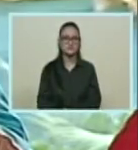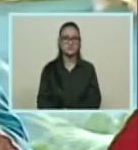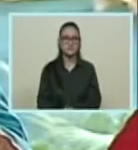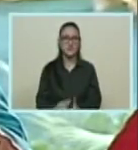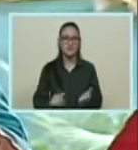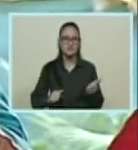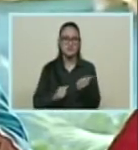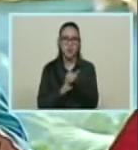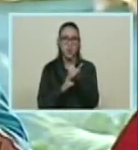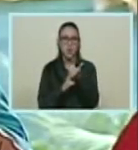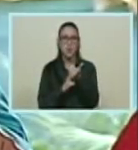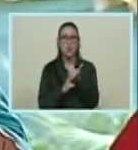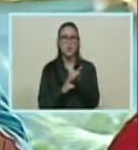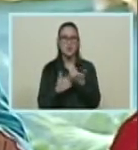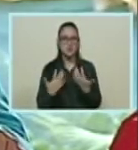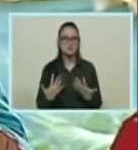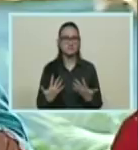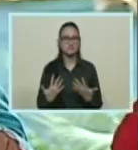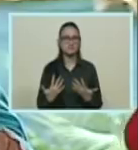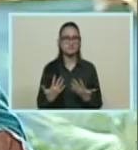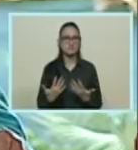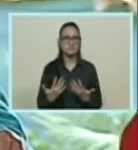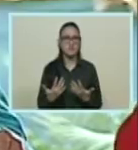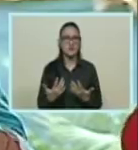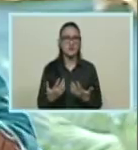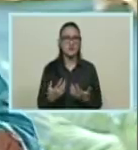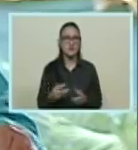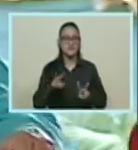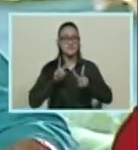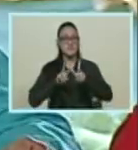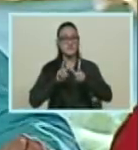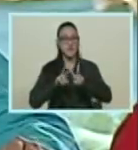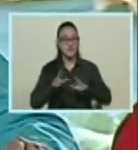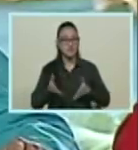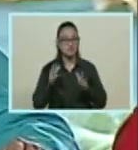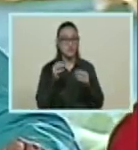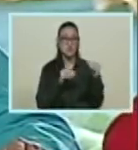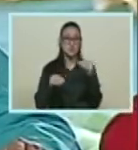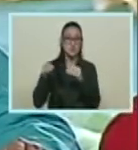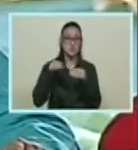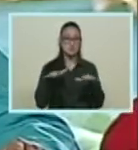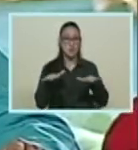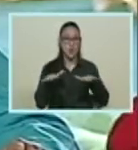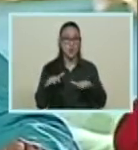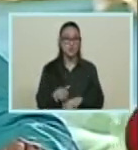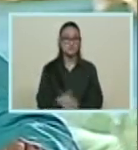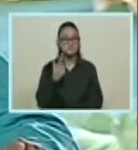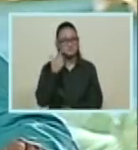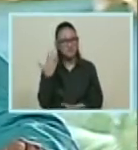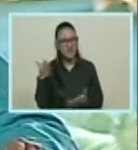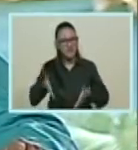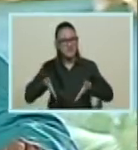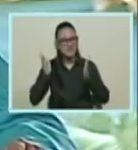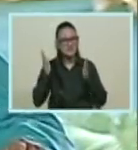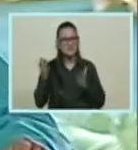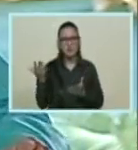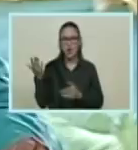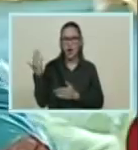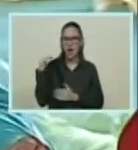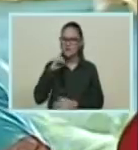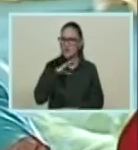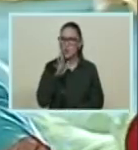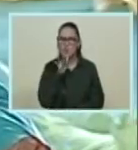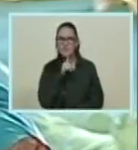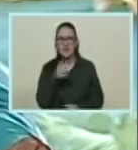para impulsar lo que después fue y es la gran misión Vivienda Venezuela. Y estos edificios, antes de existir así como existen